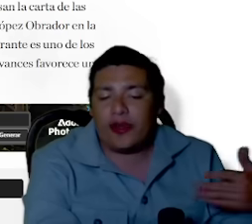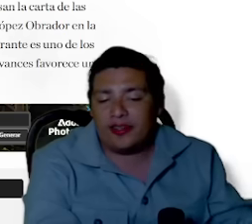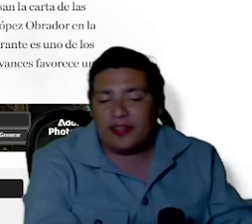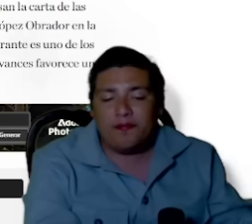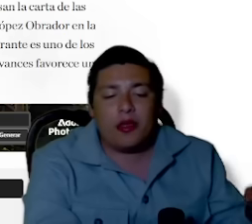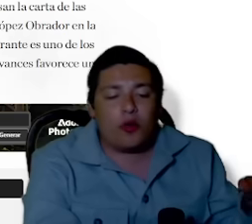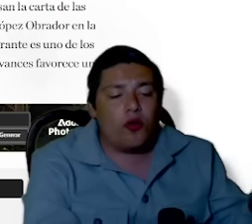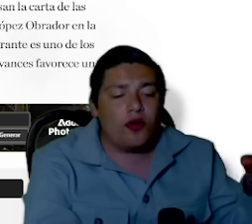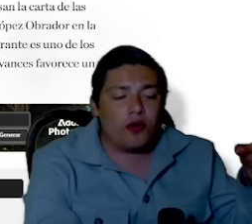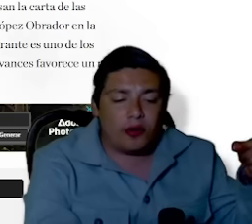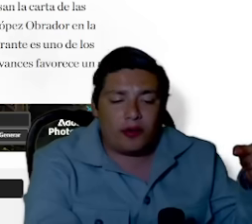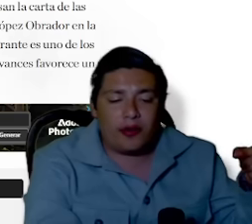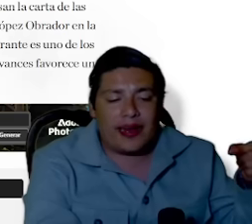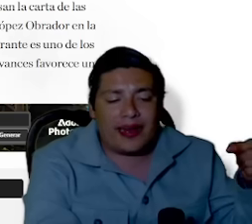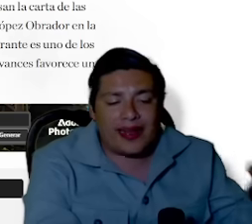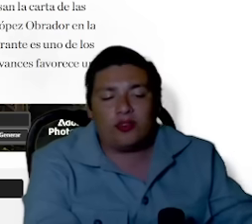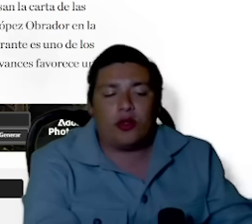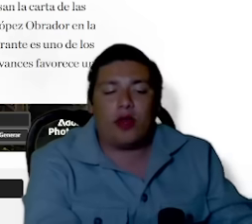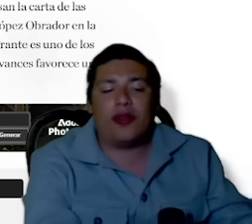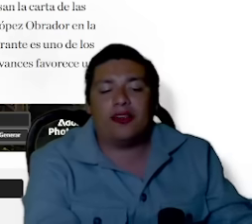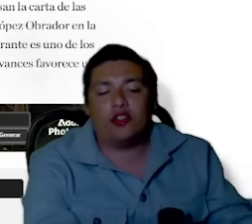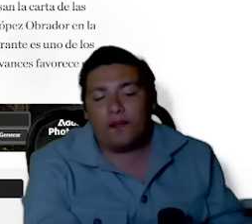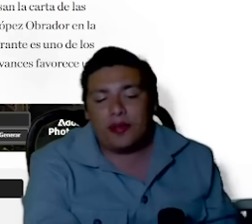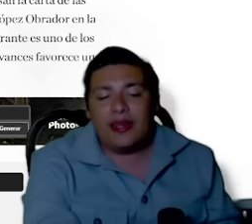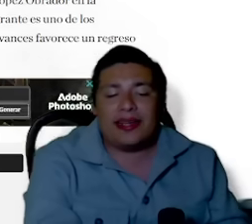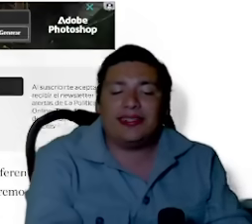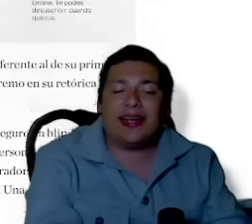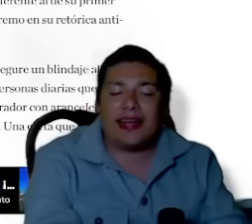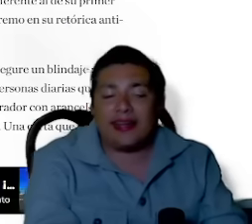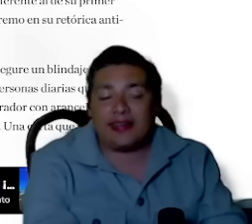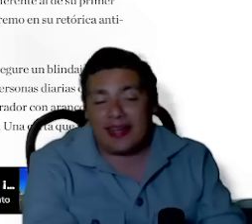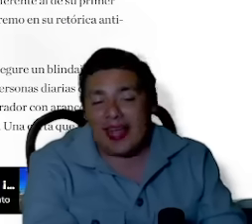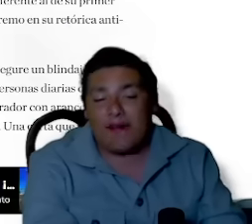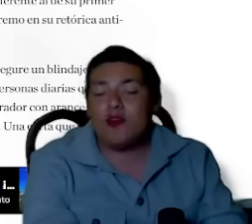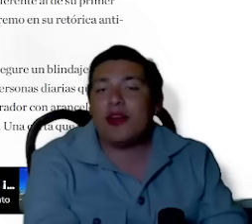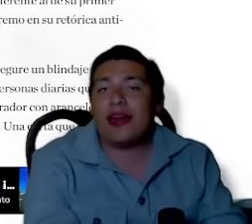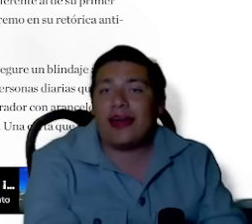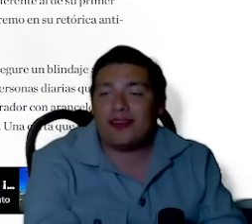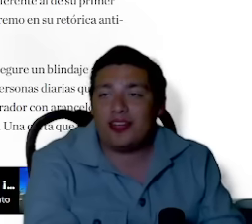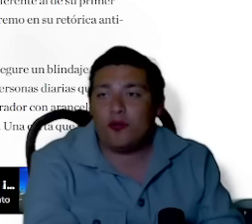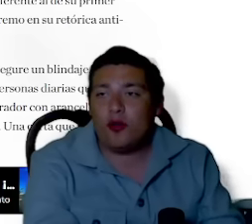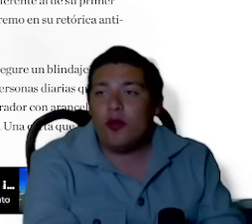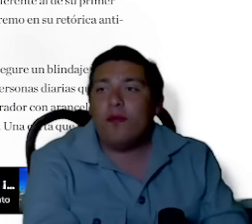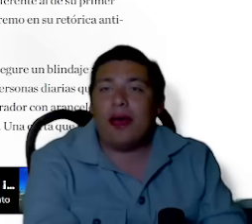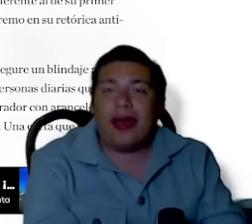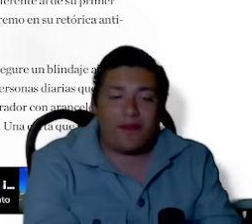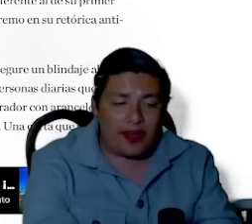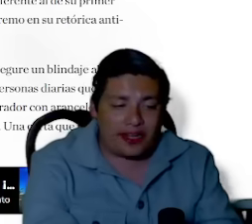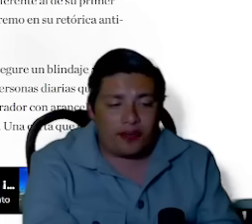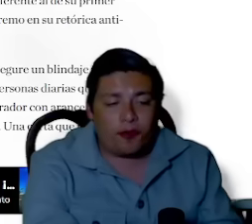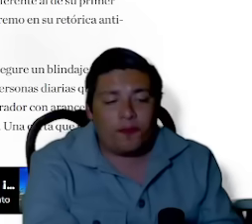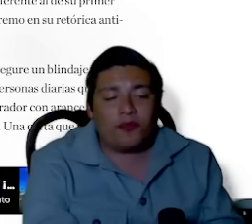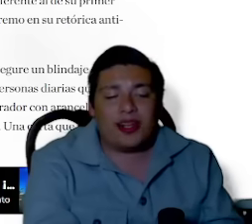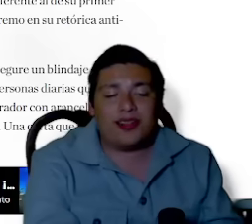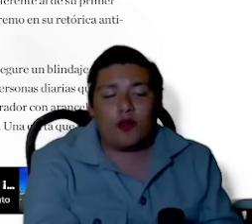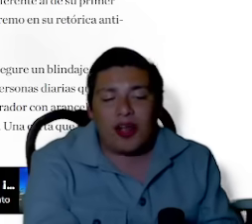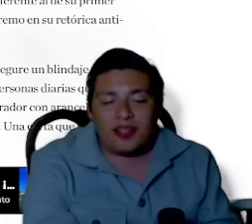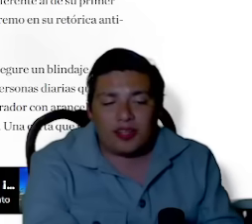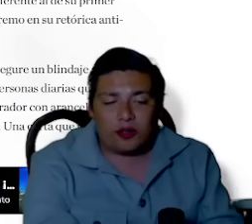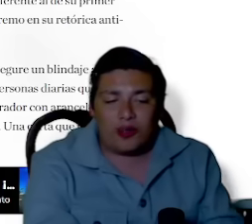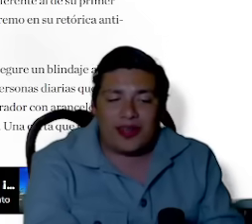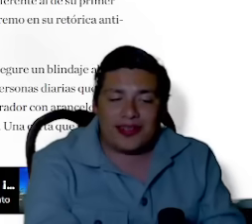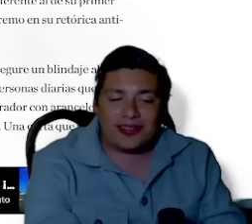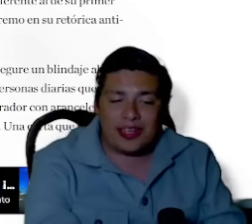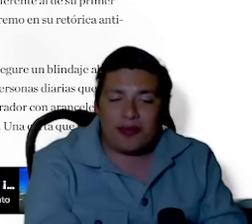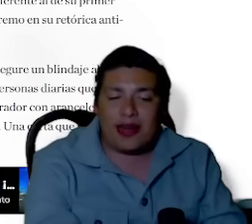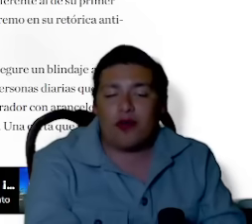avances favorece Un regreso de Donald Trump que sería muy negativo para México desde